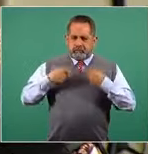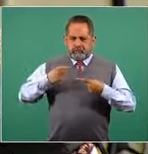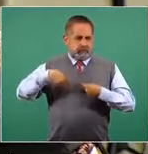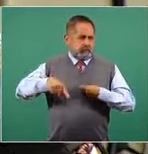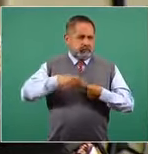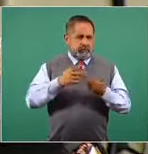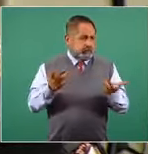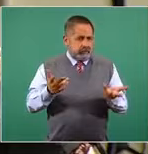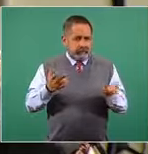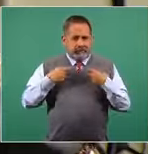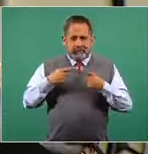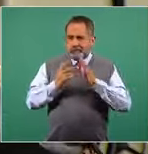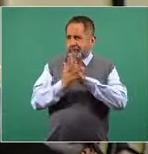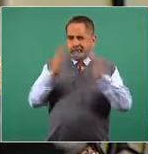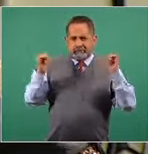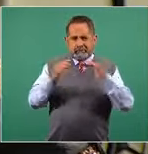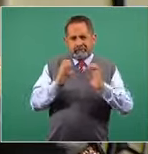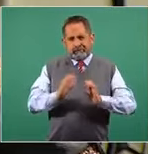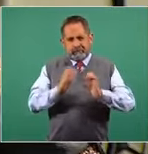este caso, a la población.